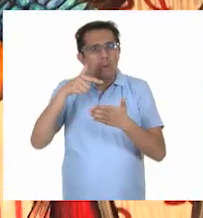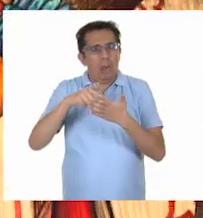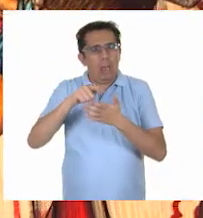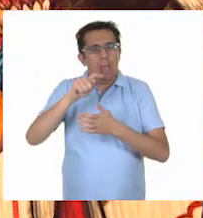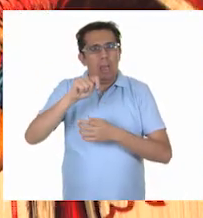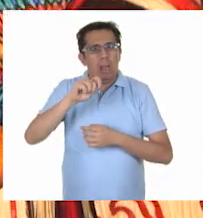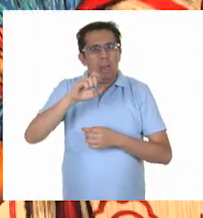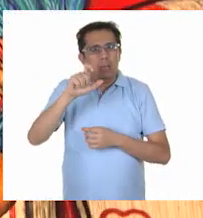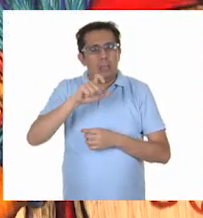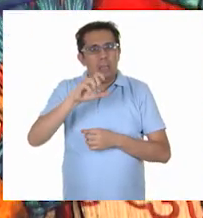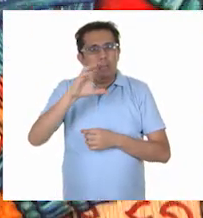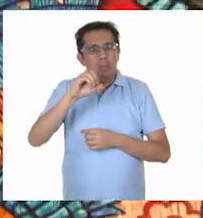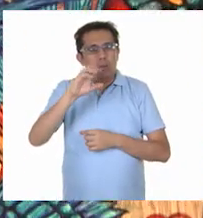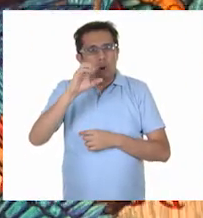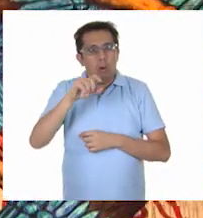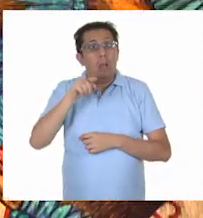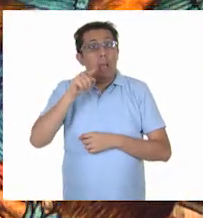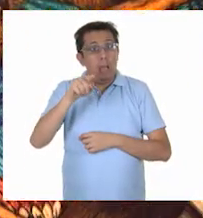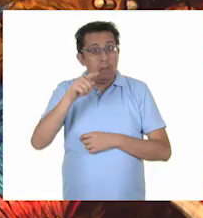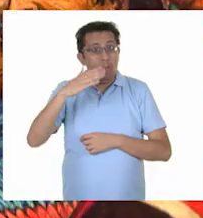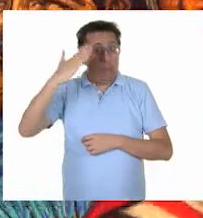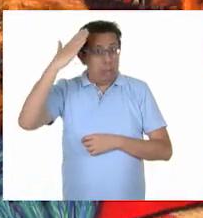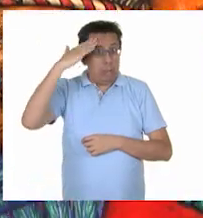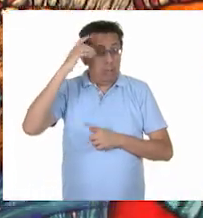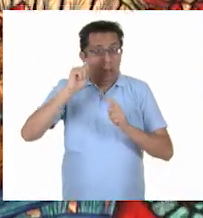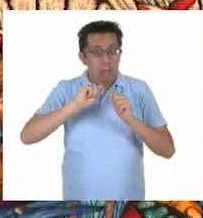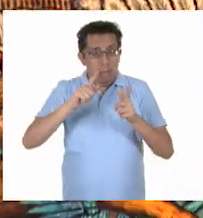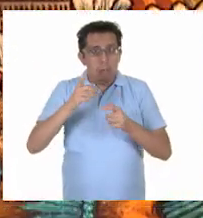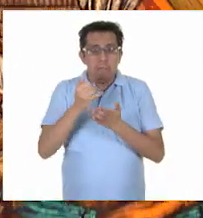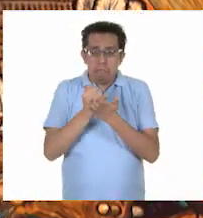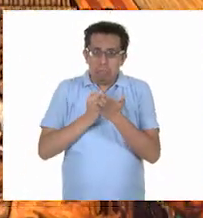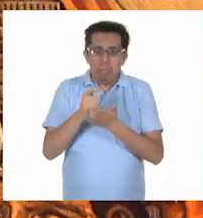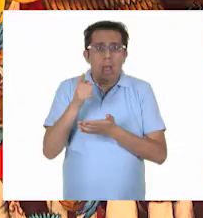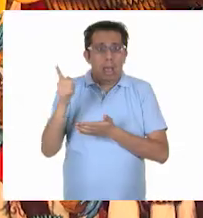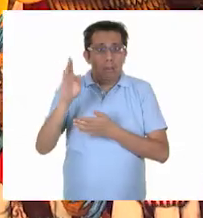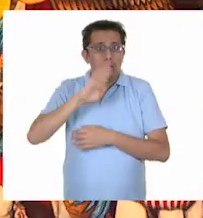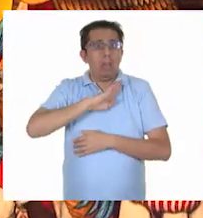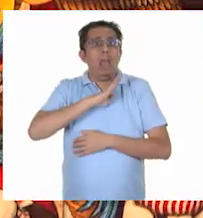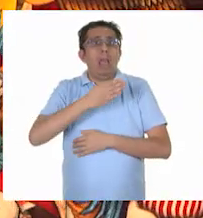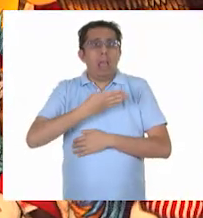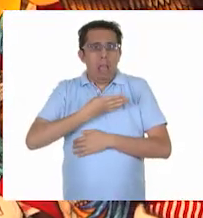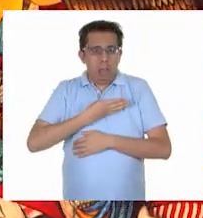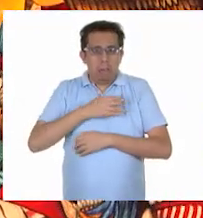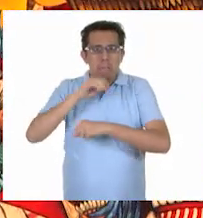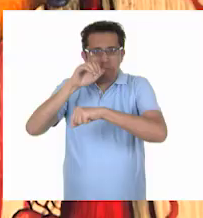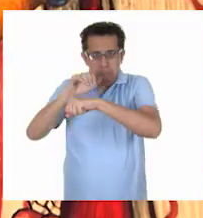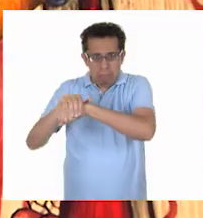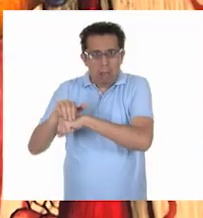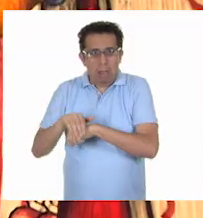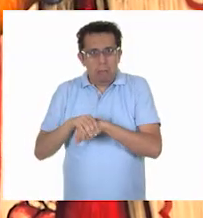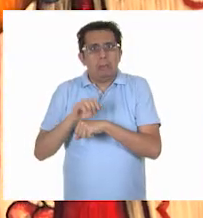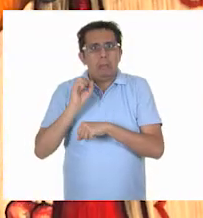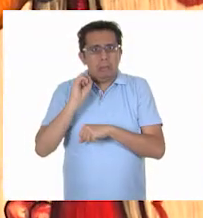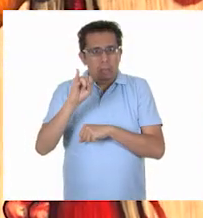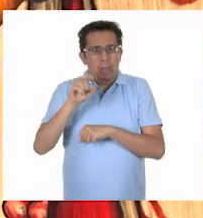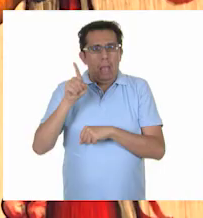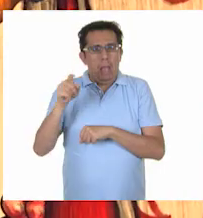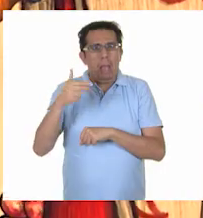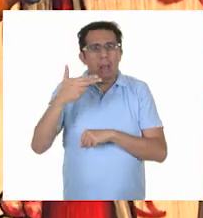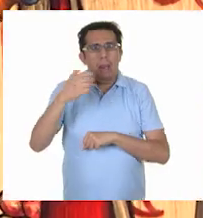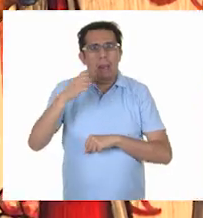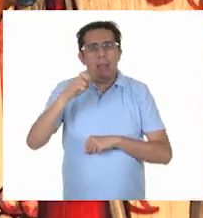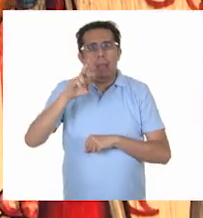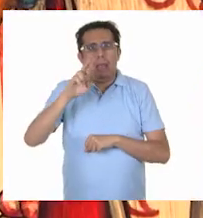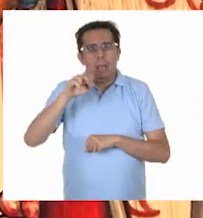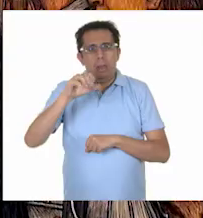acordaron los señores de Tlaxcala tener la amistad con el que llegaba. o sea, con Cortés, porque de otra manera Cortés